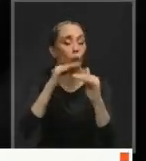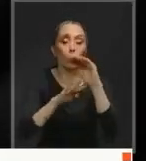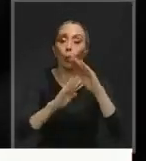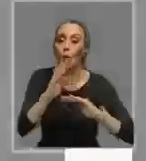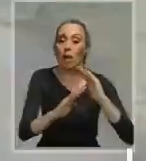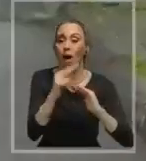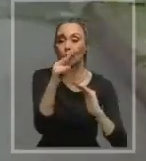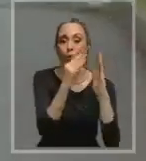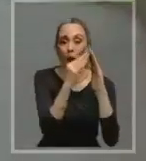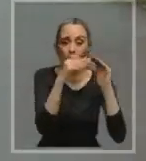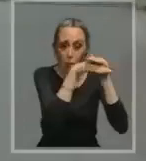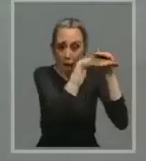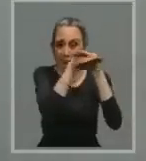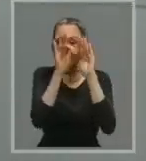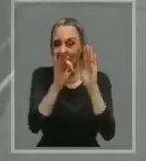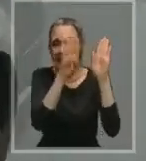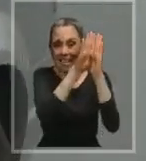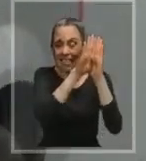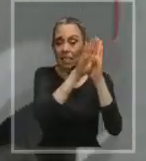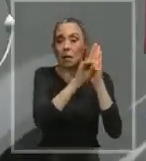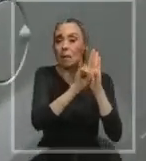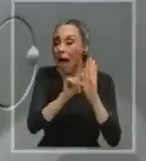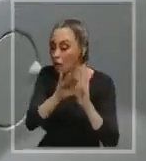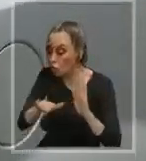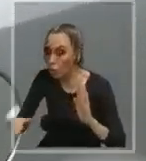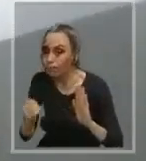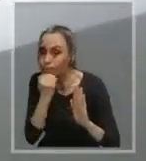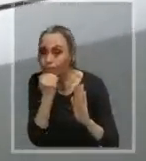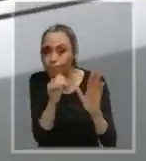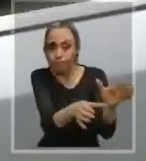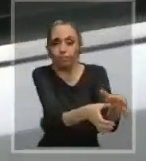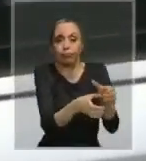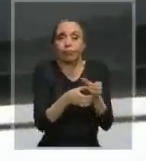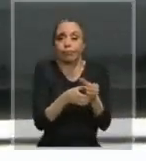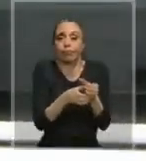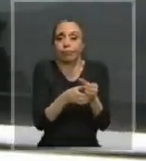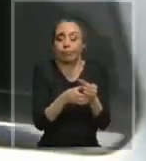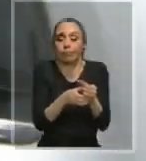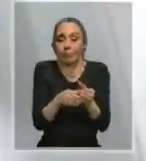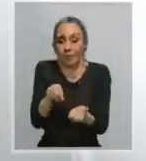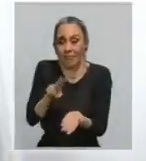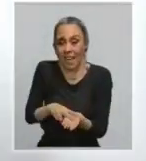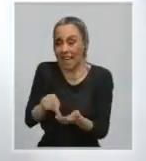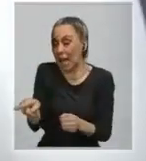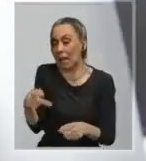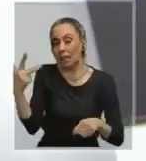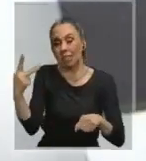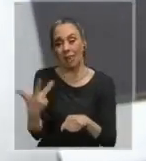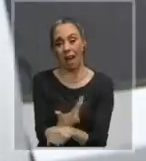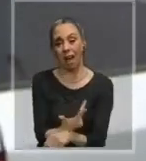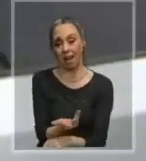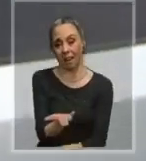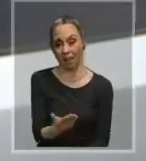dentro del hogar y evitar de raíz cualquier episodio similar a esta auténtica tragedia.